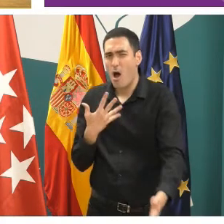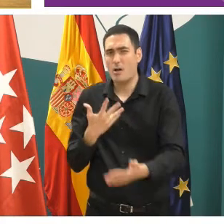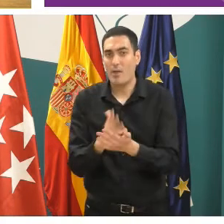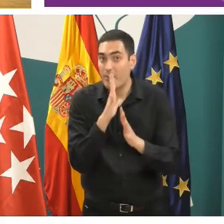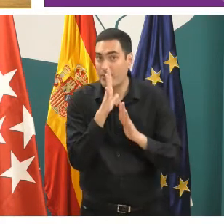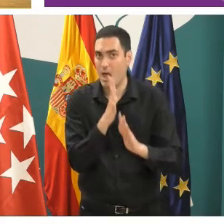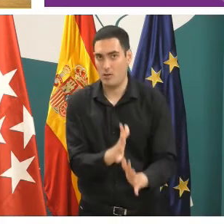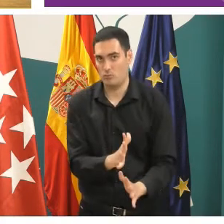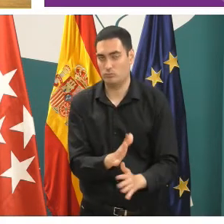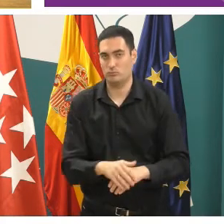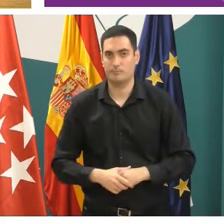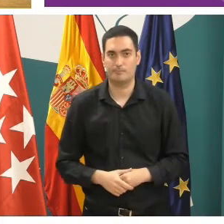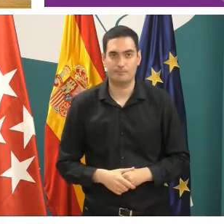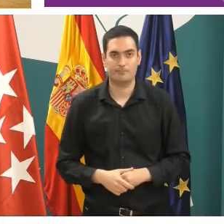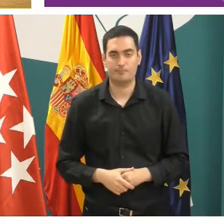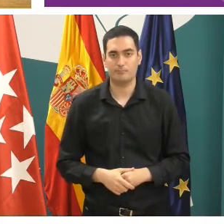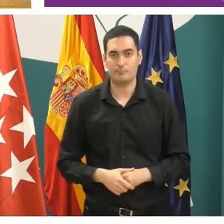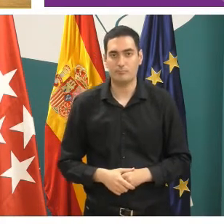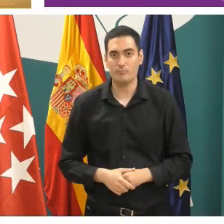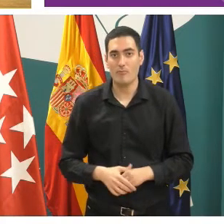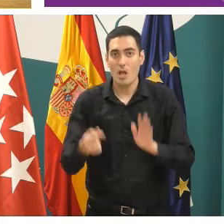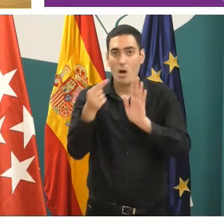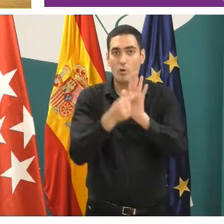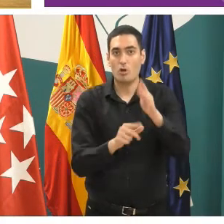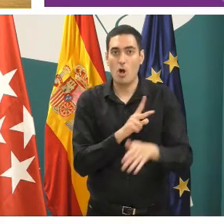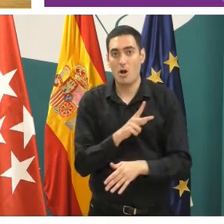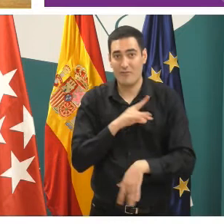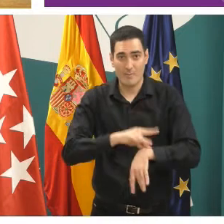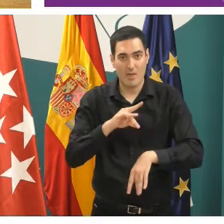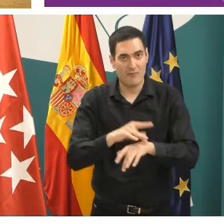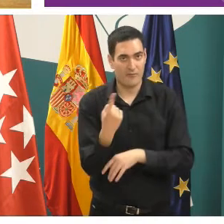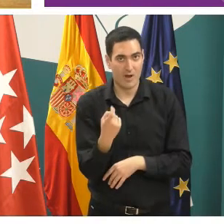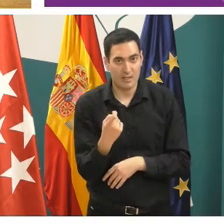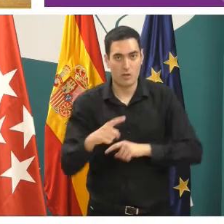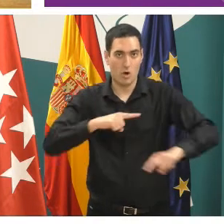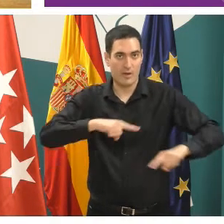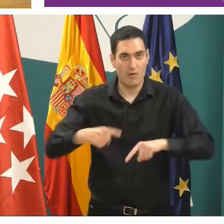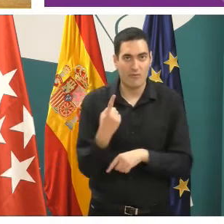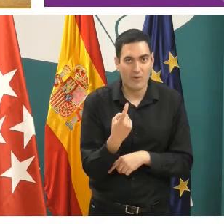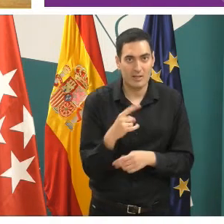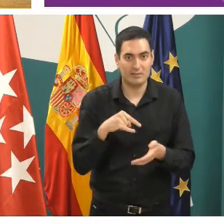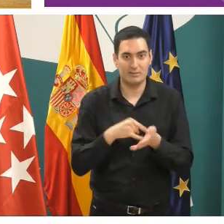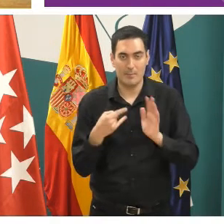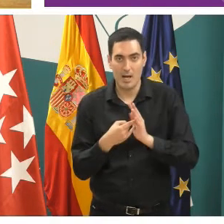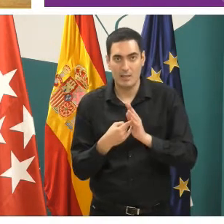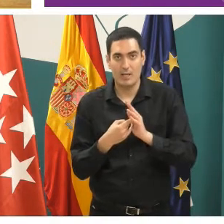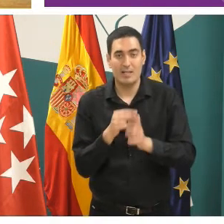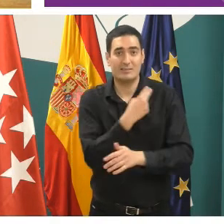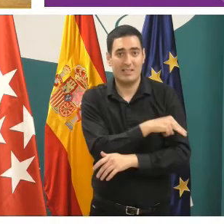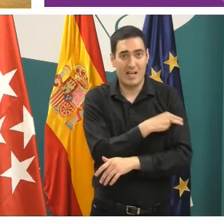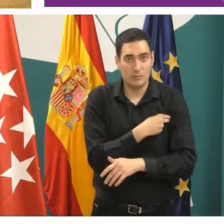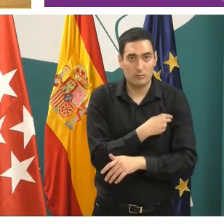tenemos cada día. Falta de protocolos de la enfermedad, falta de coordinación entre el sistema sanitario, entre la